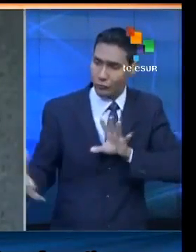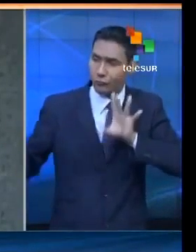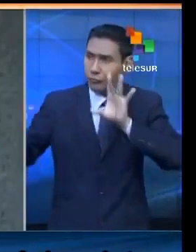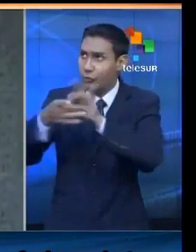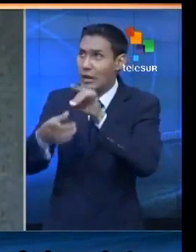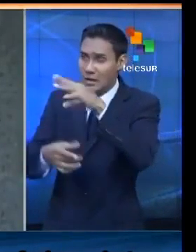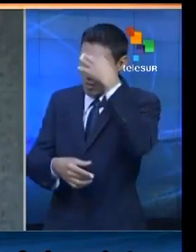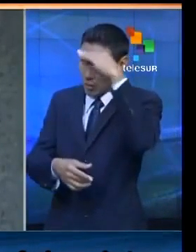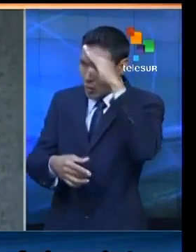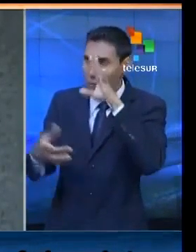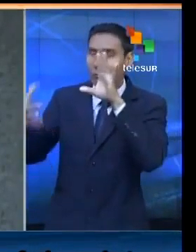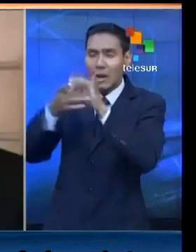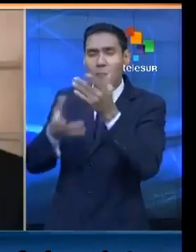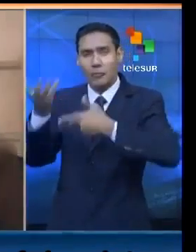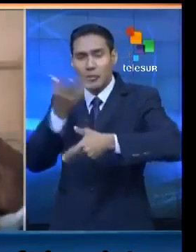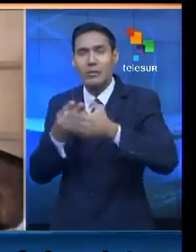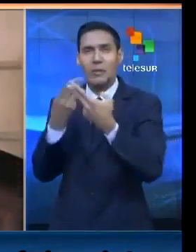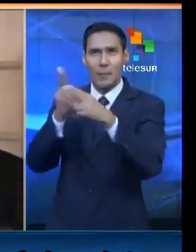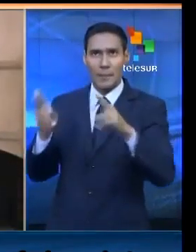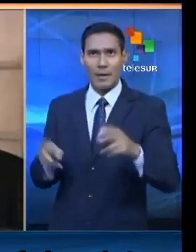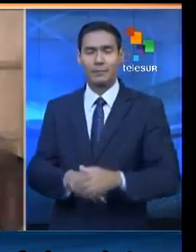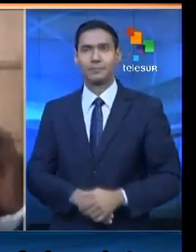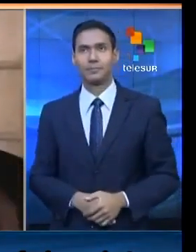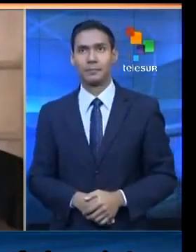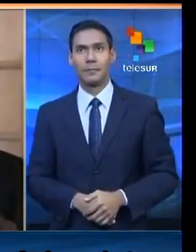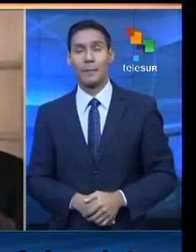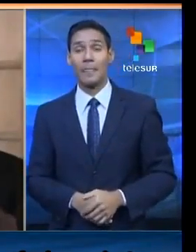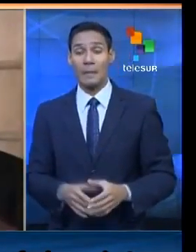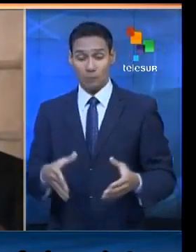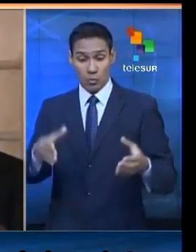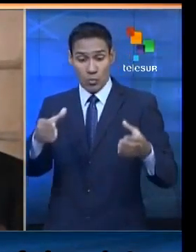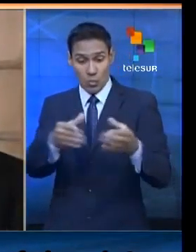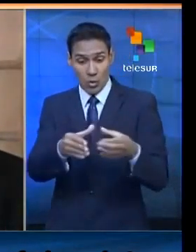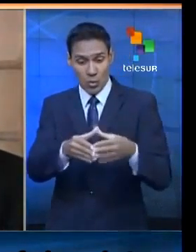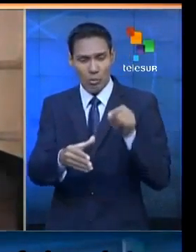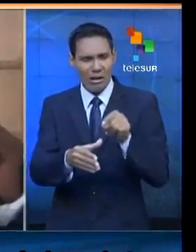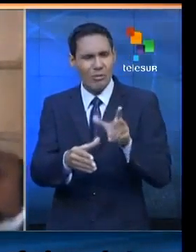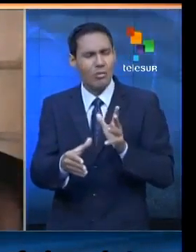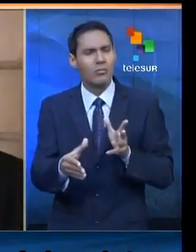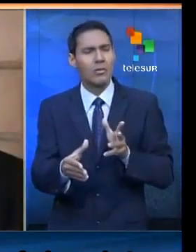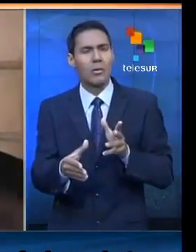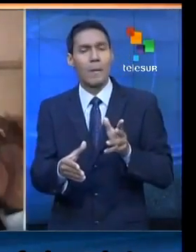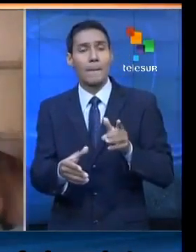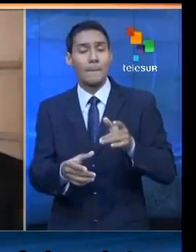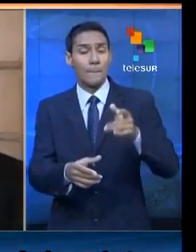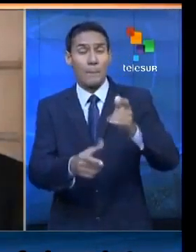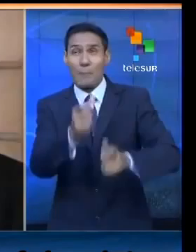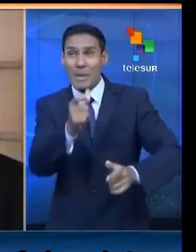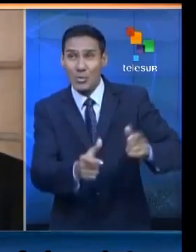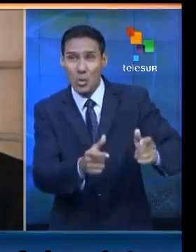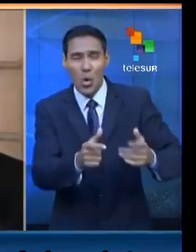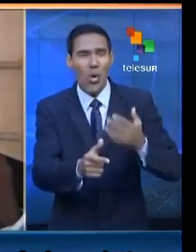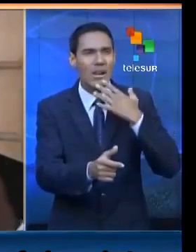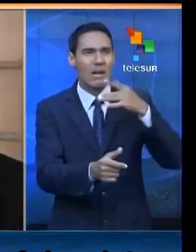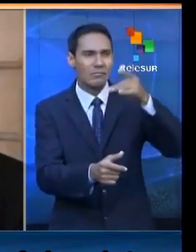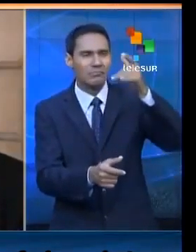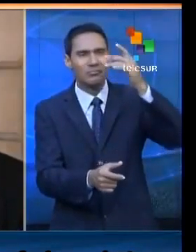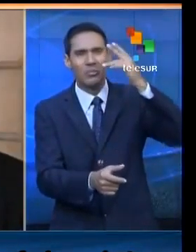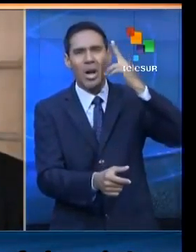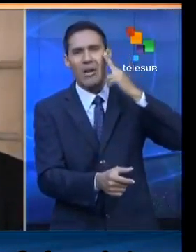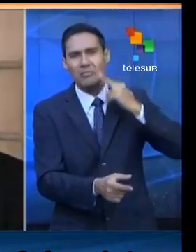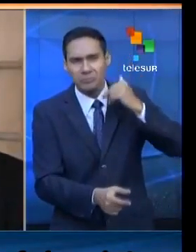Cuba. Que recoja las reivindicaciones de las poblaciones afros, de las